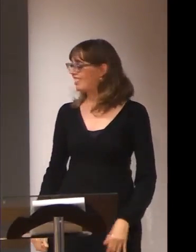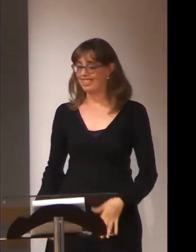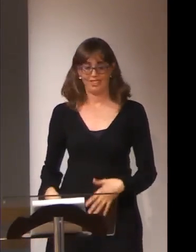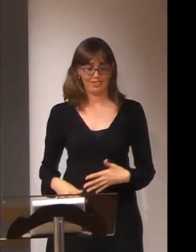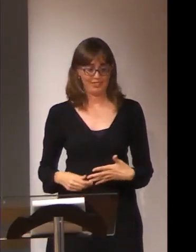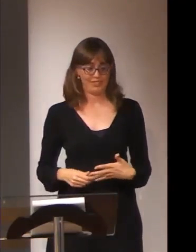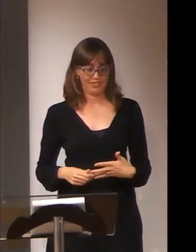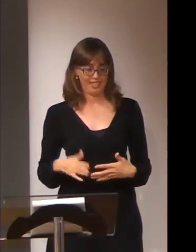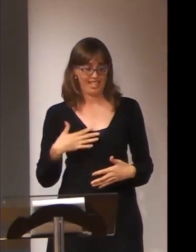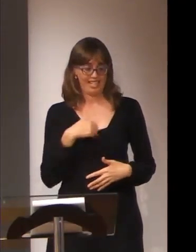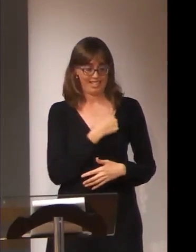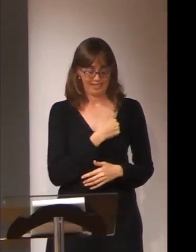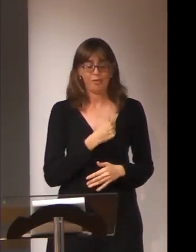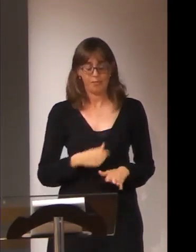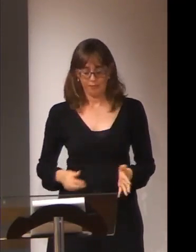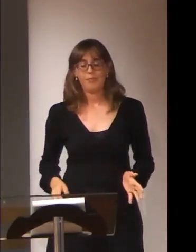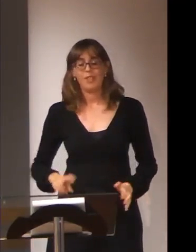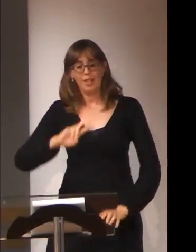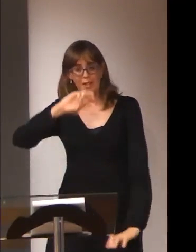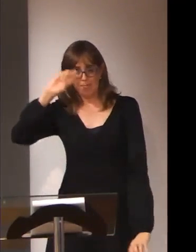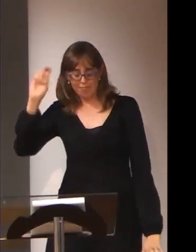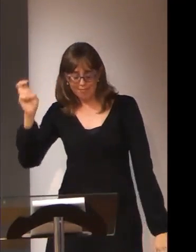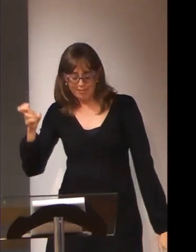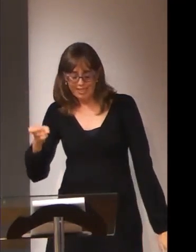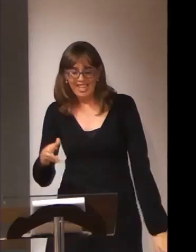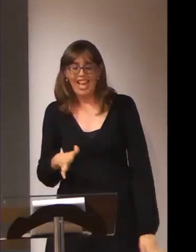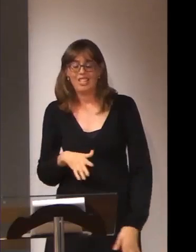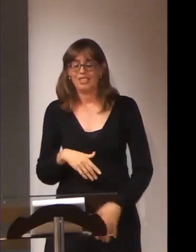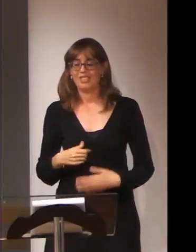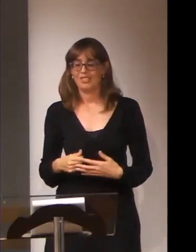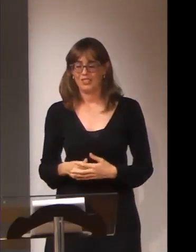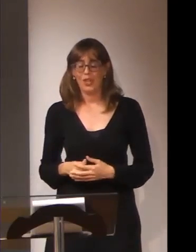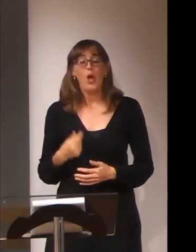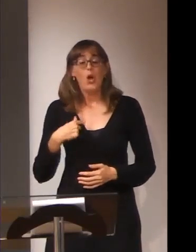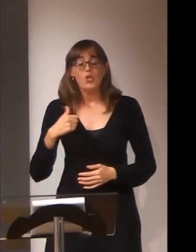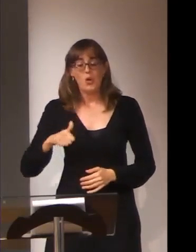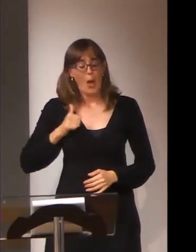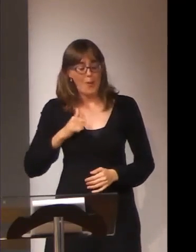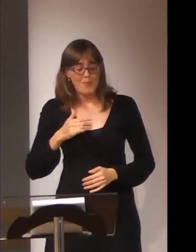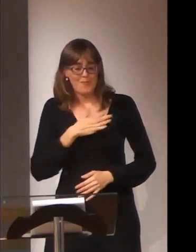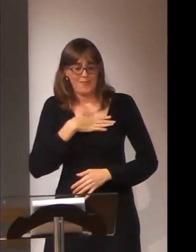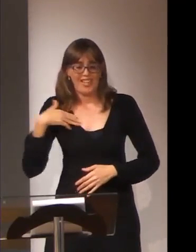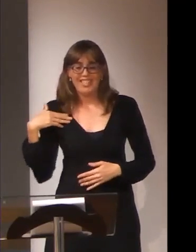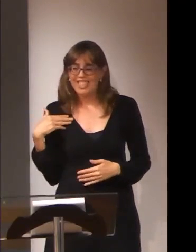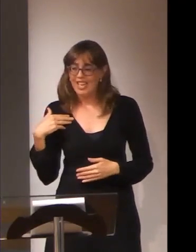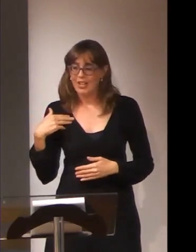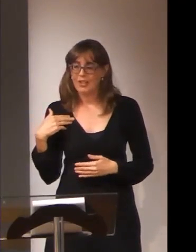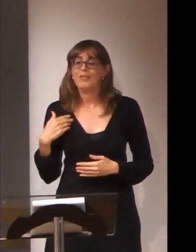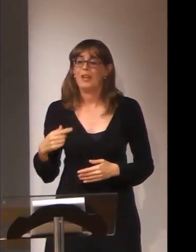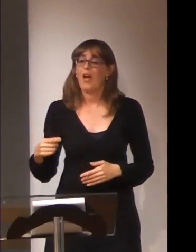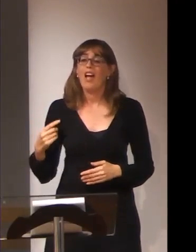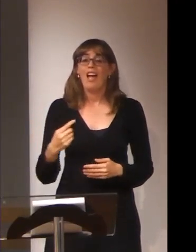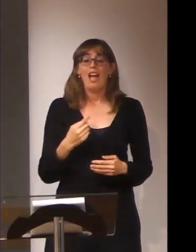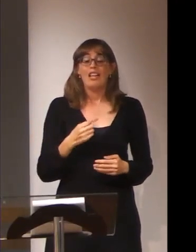Y Manuel, talleres sobre juegos de rol, etcétera. También quiero